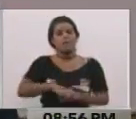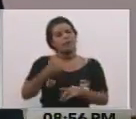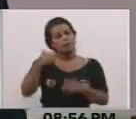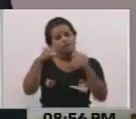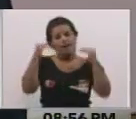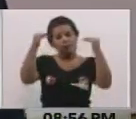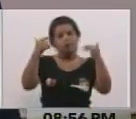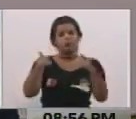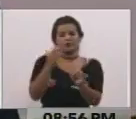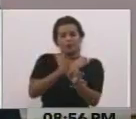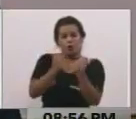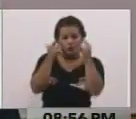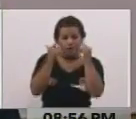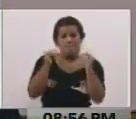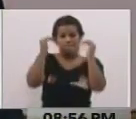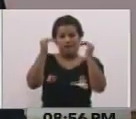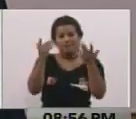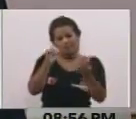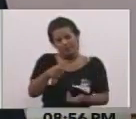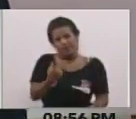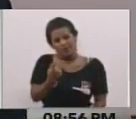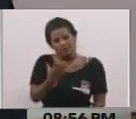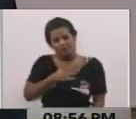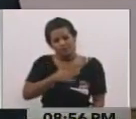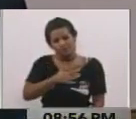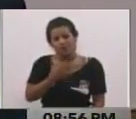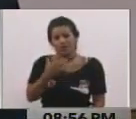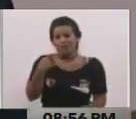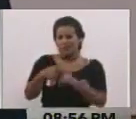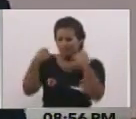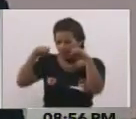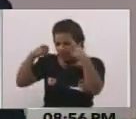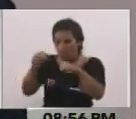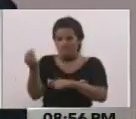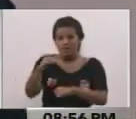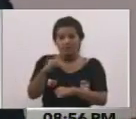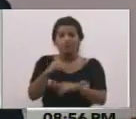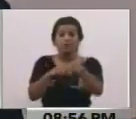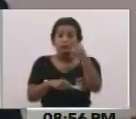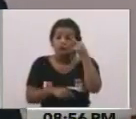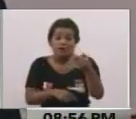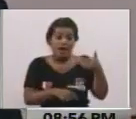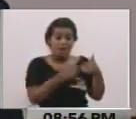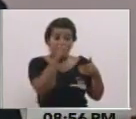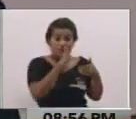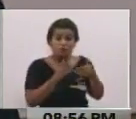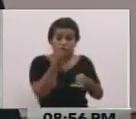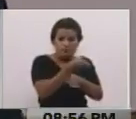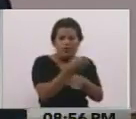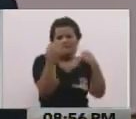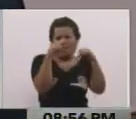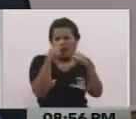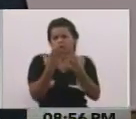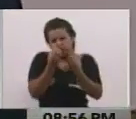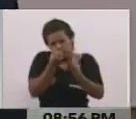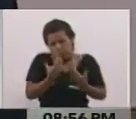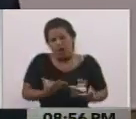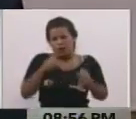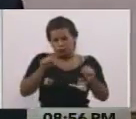tener mejor preparación. Va a llegar. Y esta preparación estuvo muy buena. Tuve el apoyo de